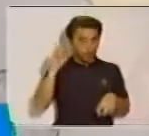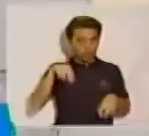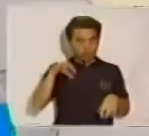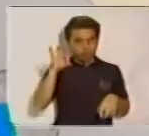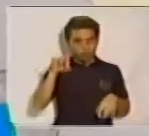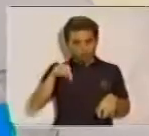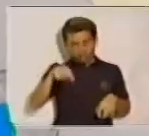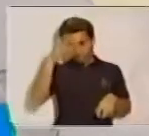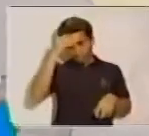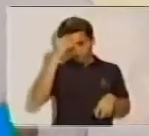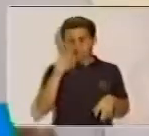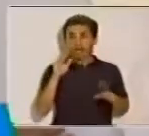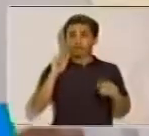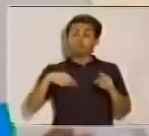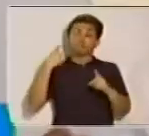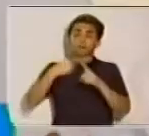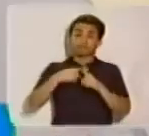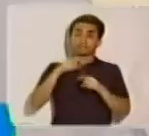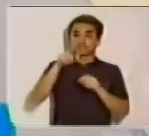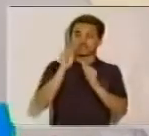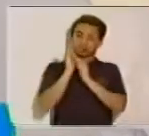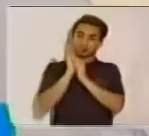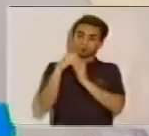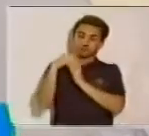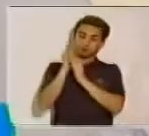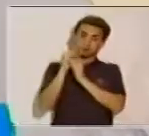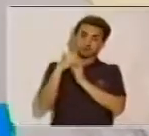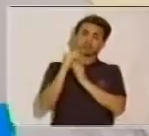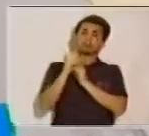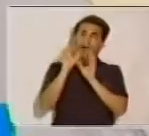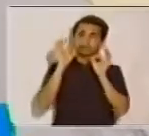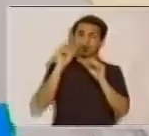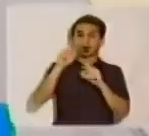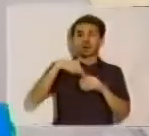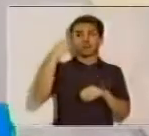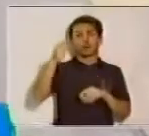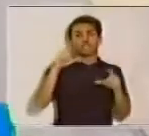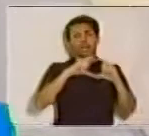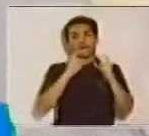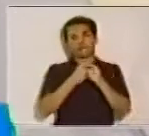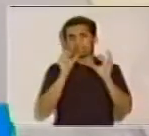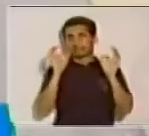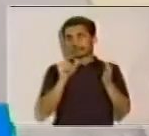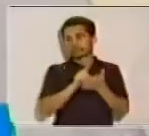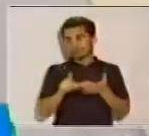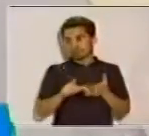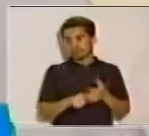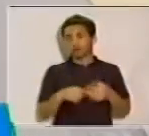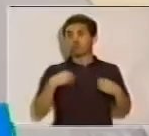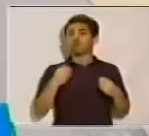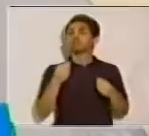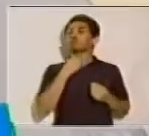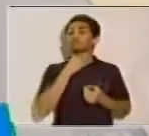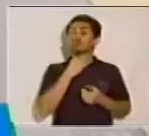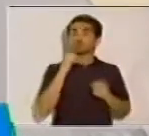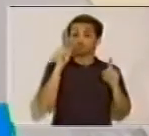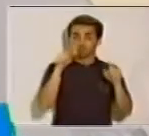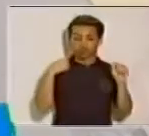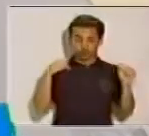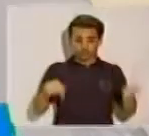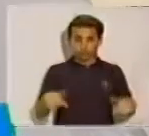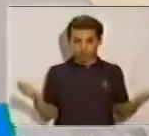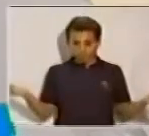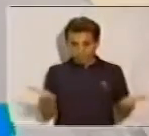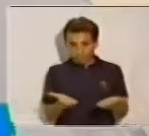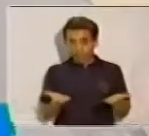acá. Muy bien, y tener el material para la próxima clase. Ha sido un gusto estar con ustedes el día de